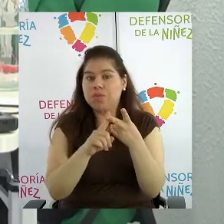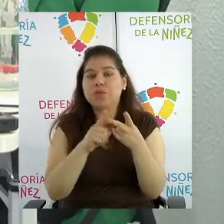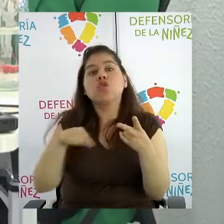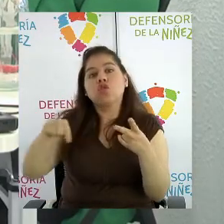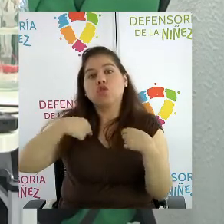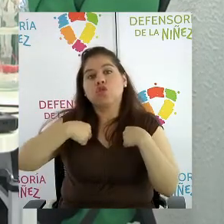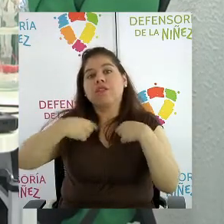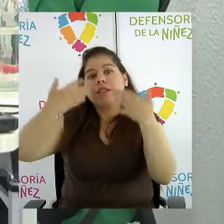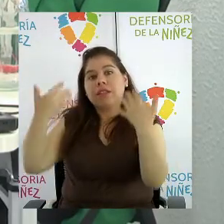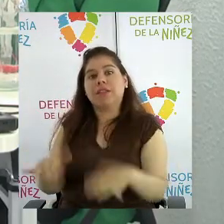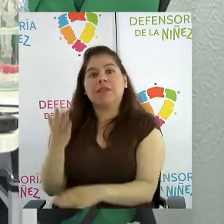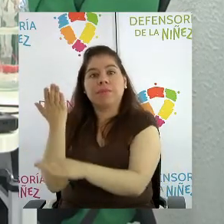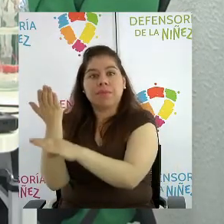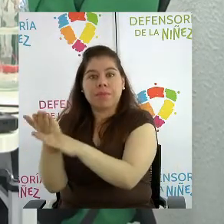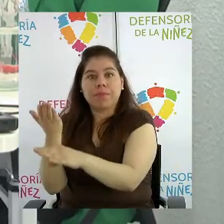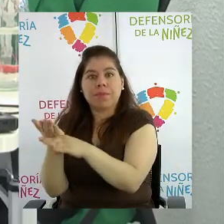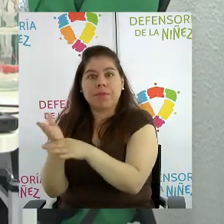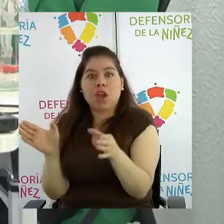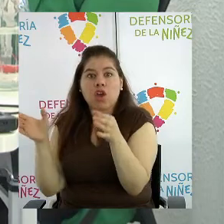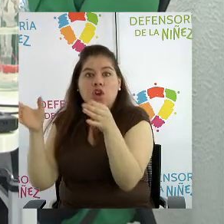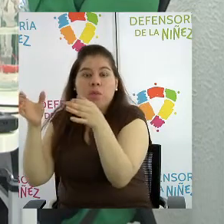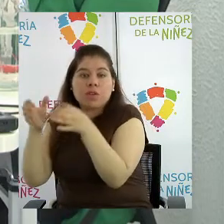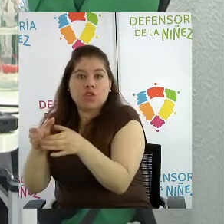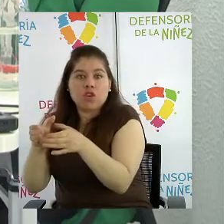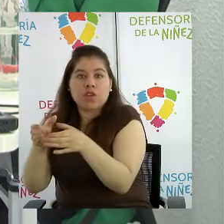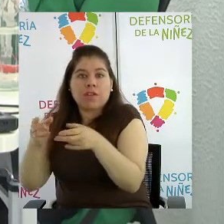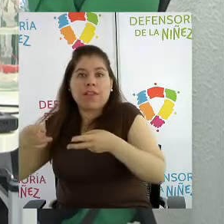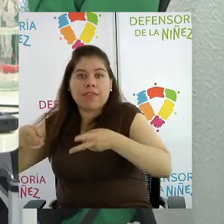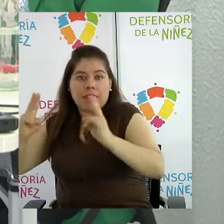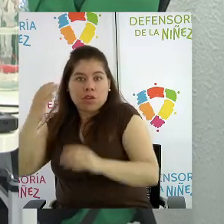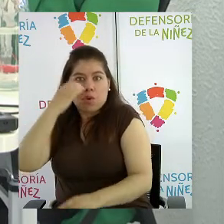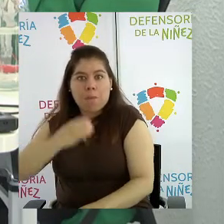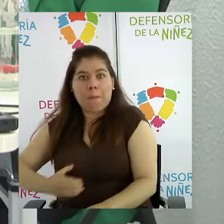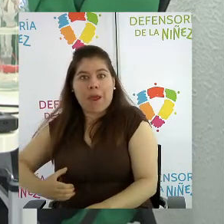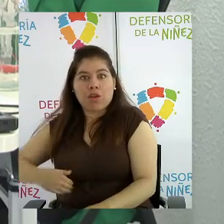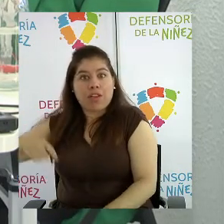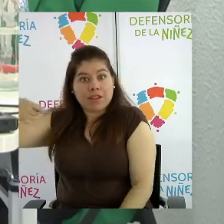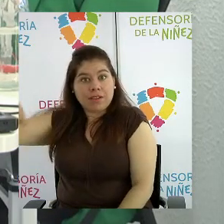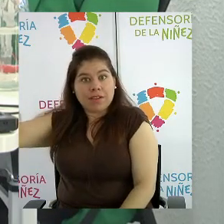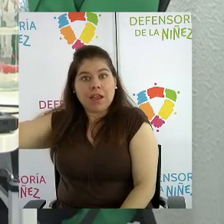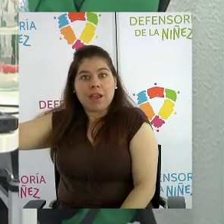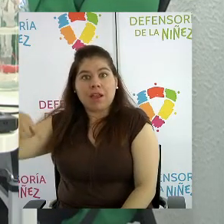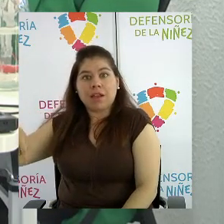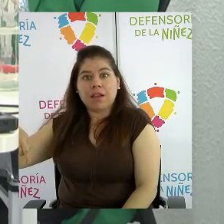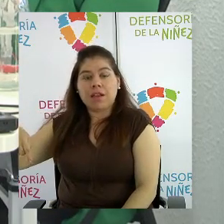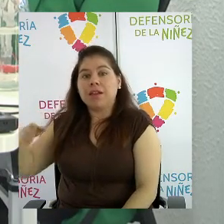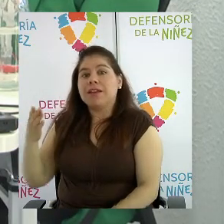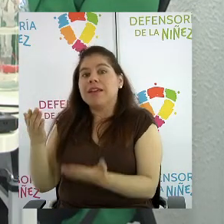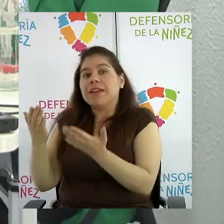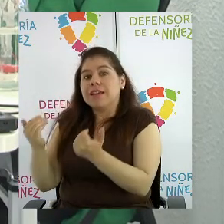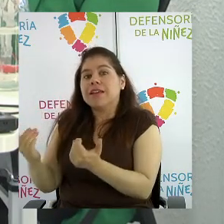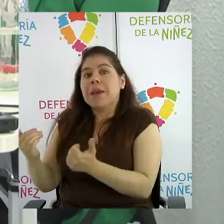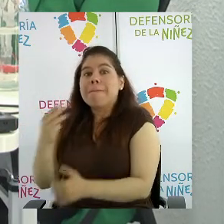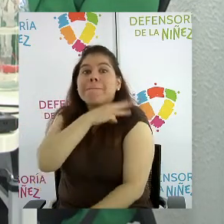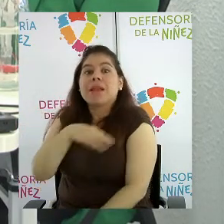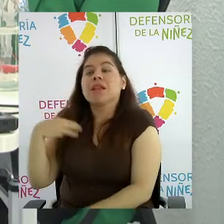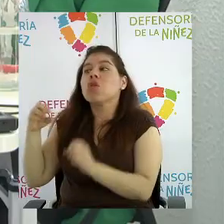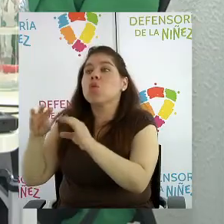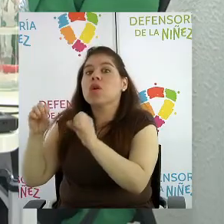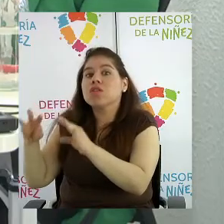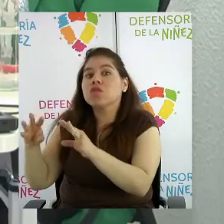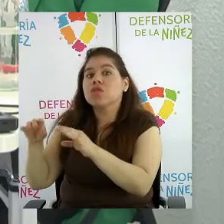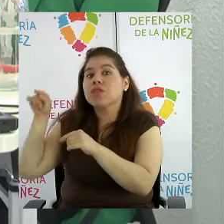he hecho explícitamente en la Comisión de Derechos Humanos del Senado, es que se oficie a la ministra de Educación para saber qué